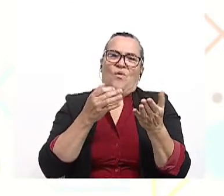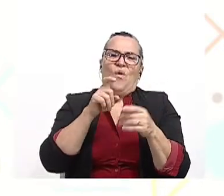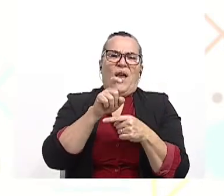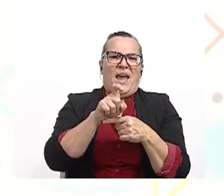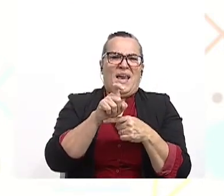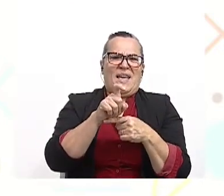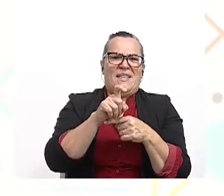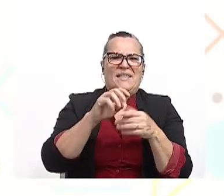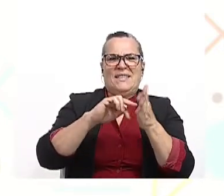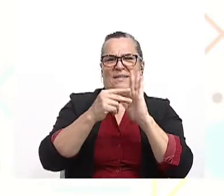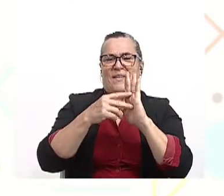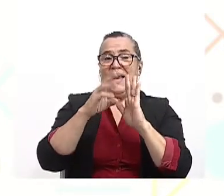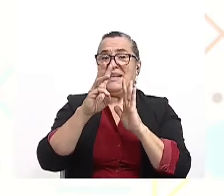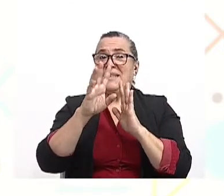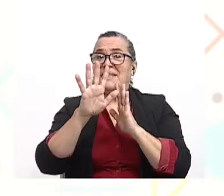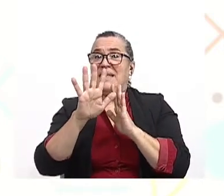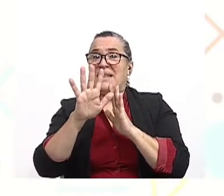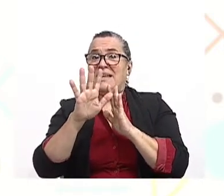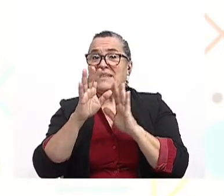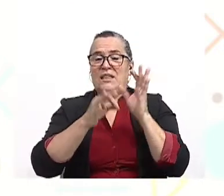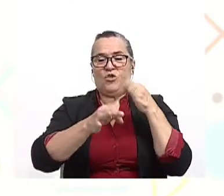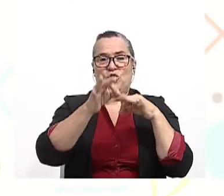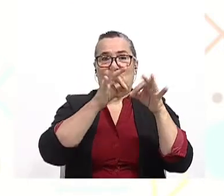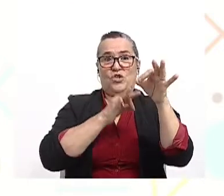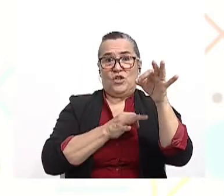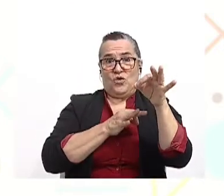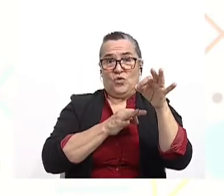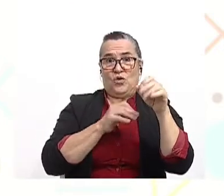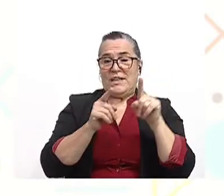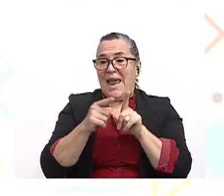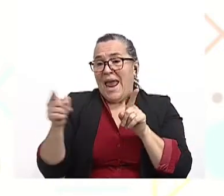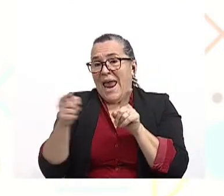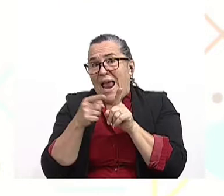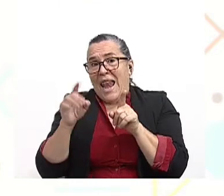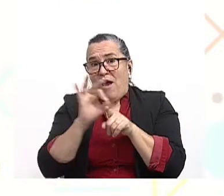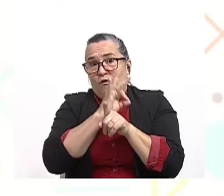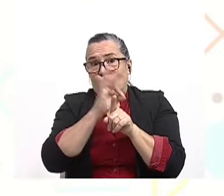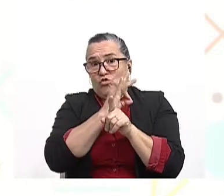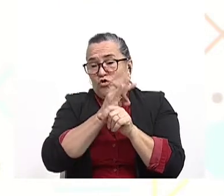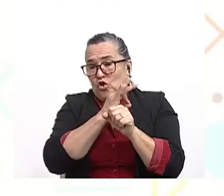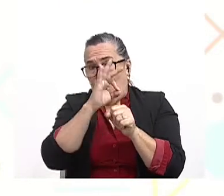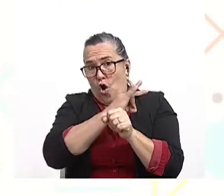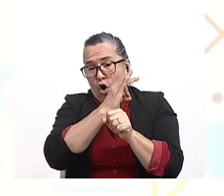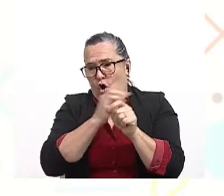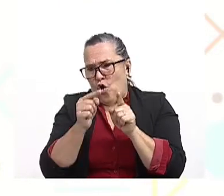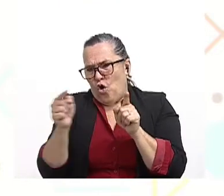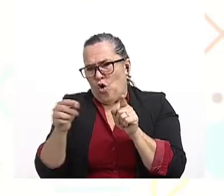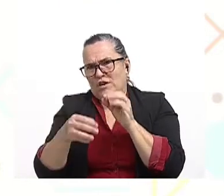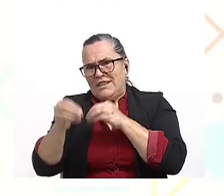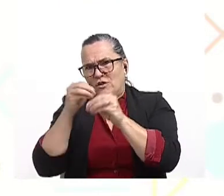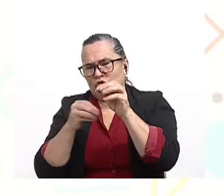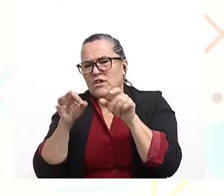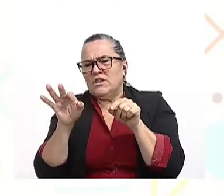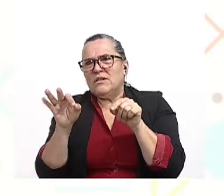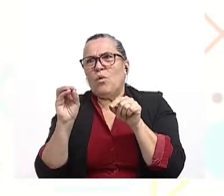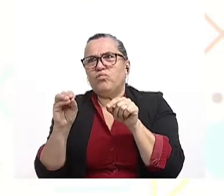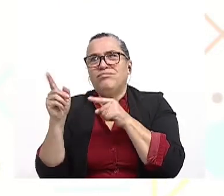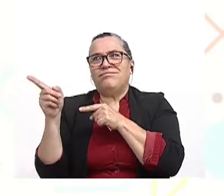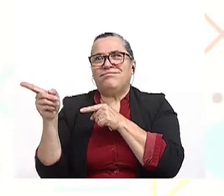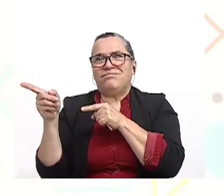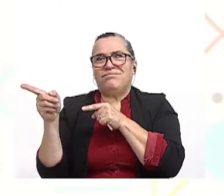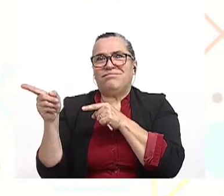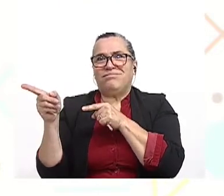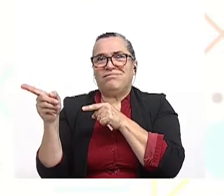de 65 se sustituye en el criterio de la función lineal. Hagámoslo. F